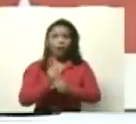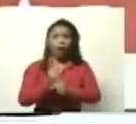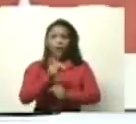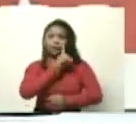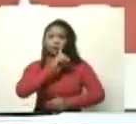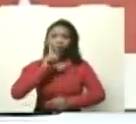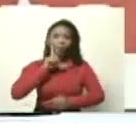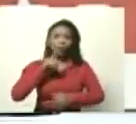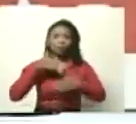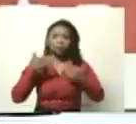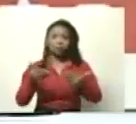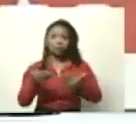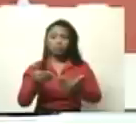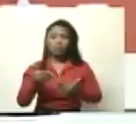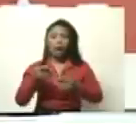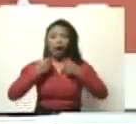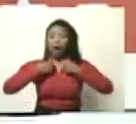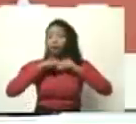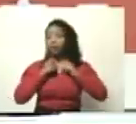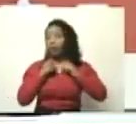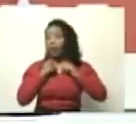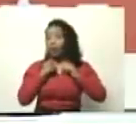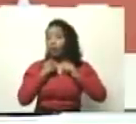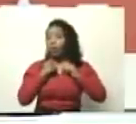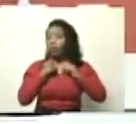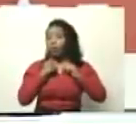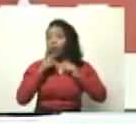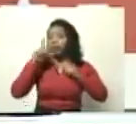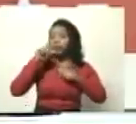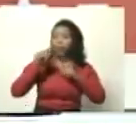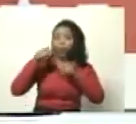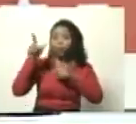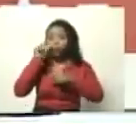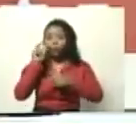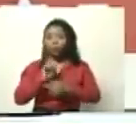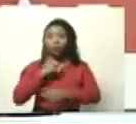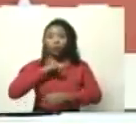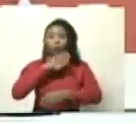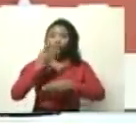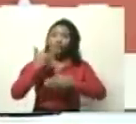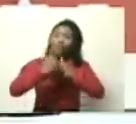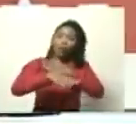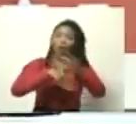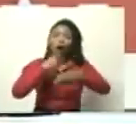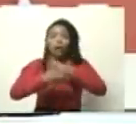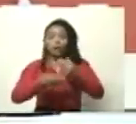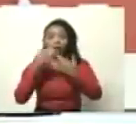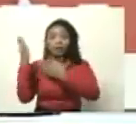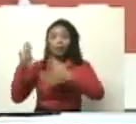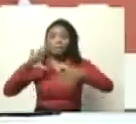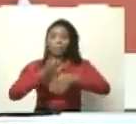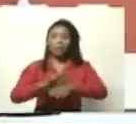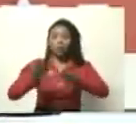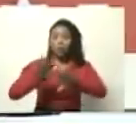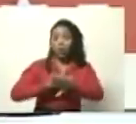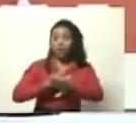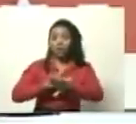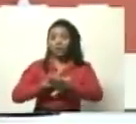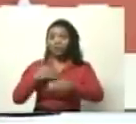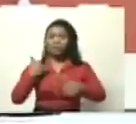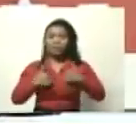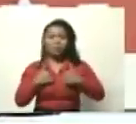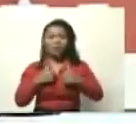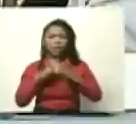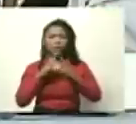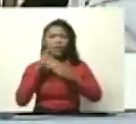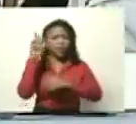de Aristóbulo Isturiz y de Eliezer Otaiza. Eso lo vamos a hacer nosotros martes, miércoles, jueves y viernes